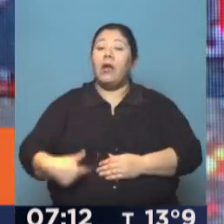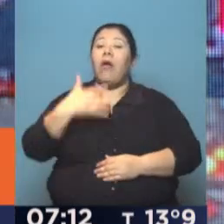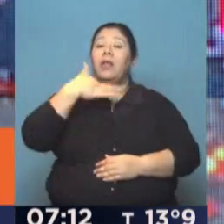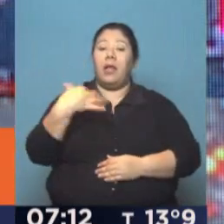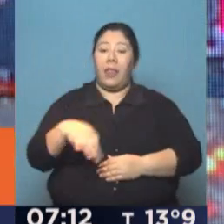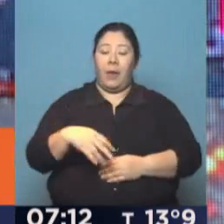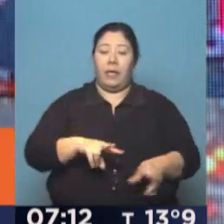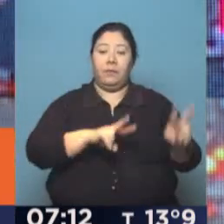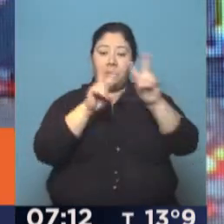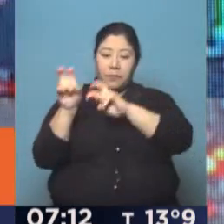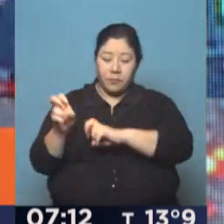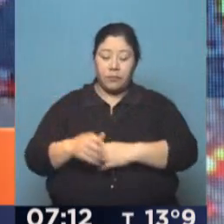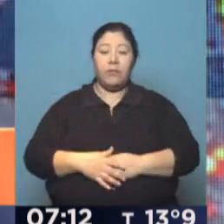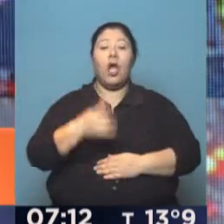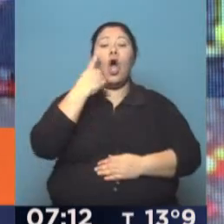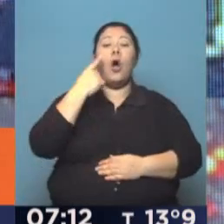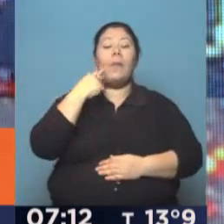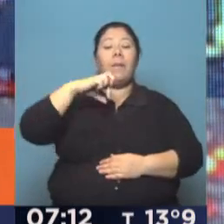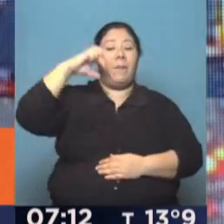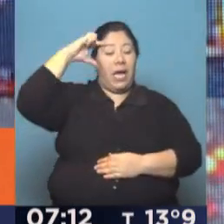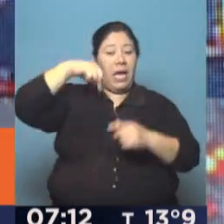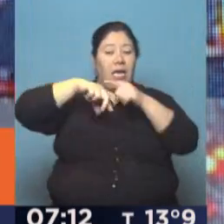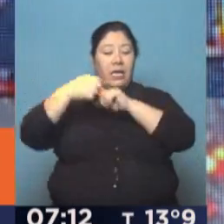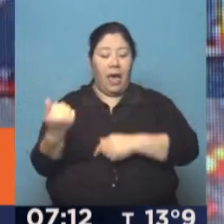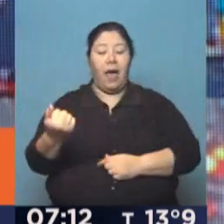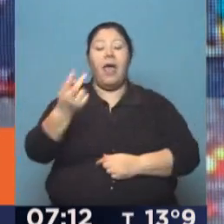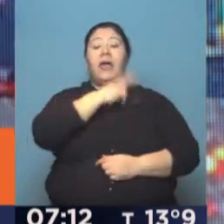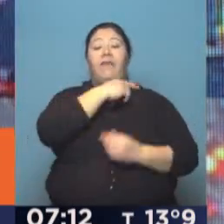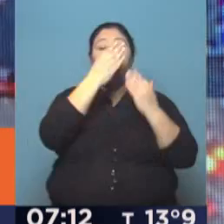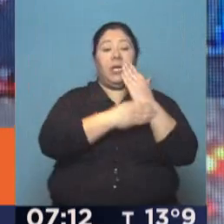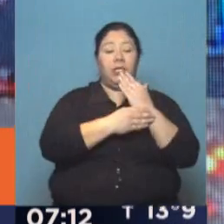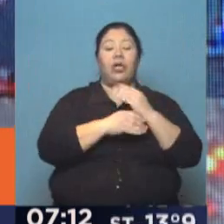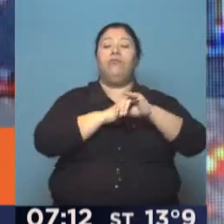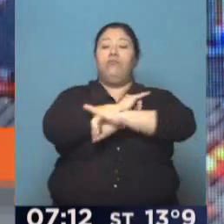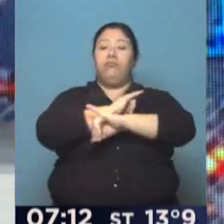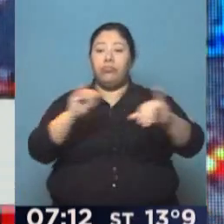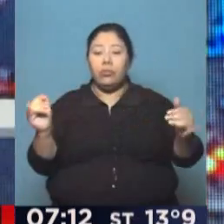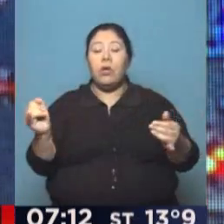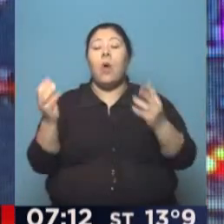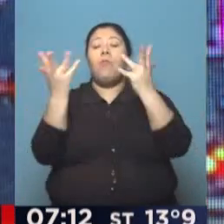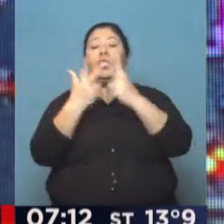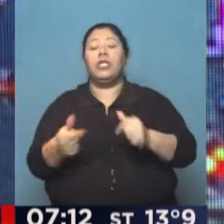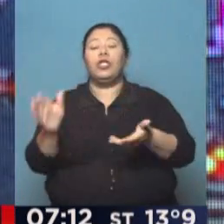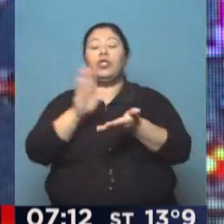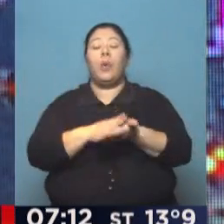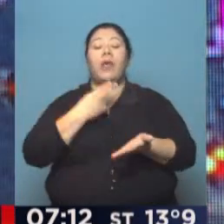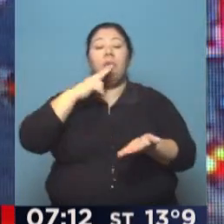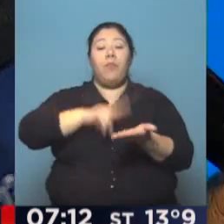Y allí en la Cámara de Diputados el jefe de gabinete Marcos Peña anunció el envío al Congreso de la Nación de un proyecto sobre ganancias. Esto